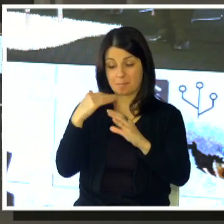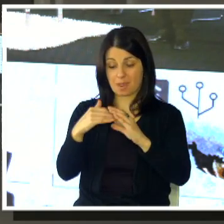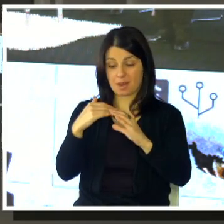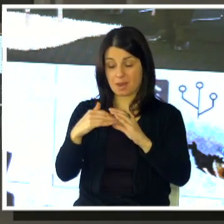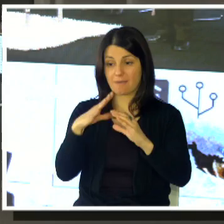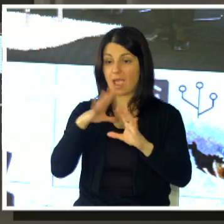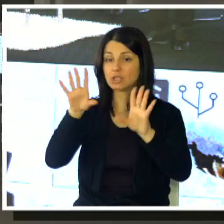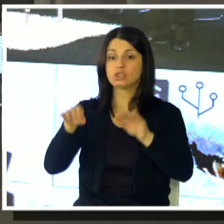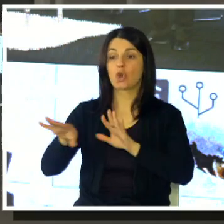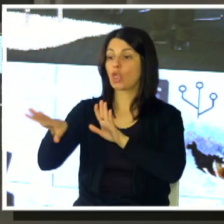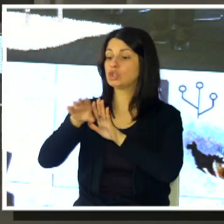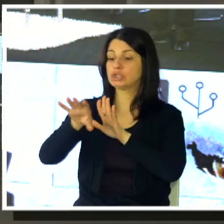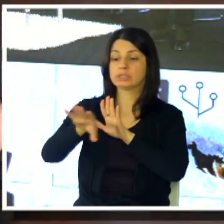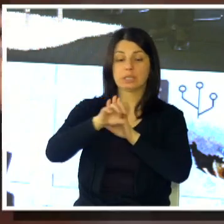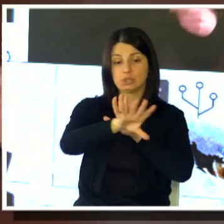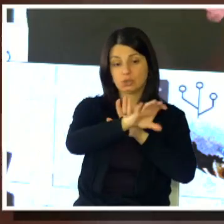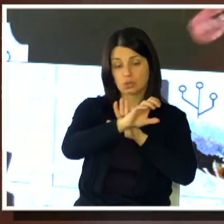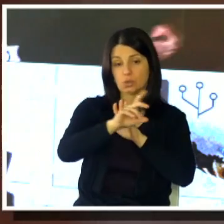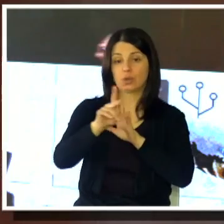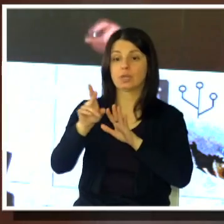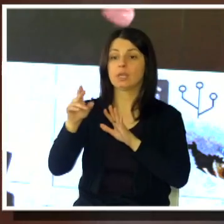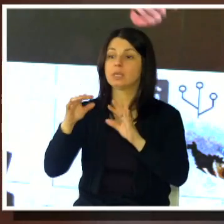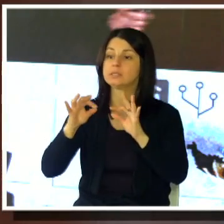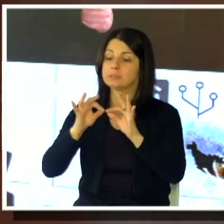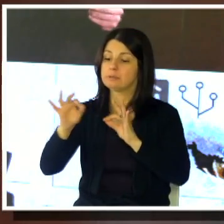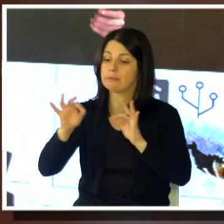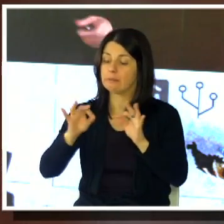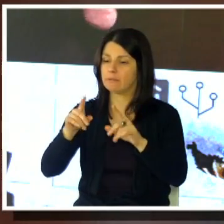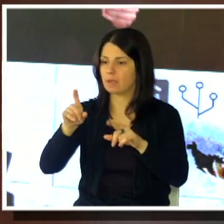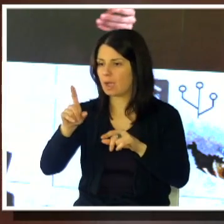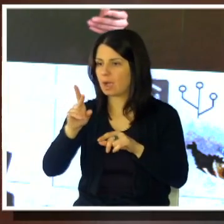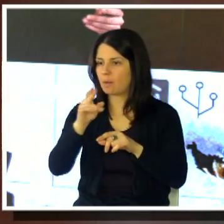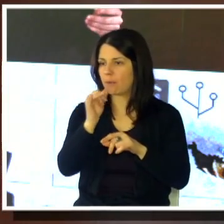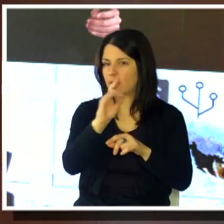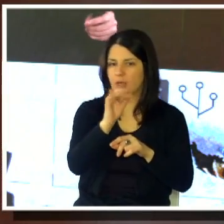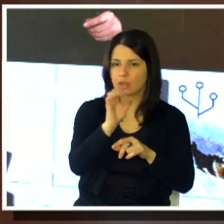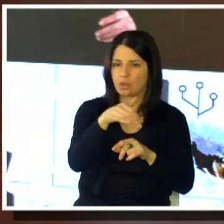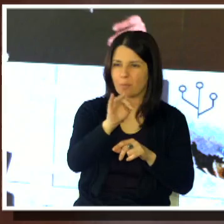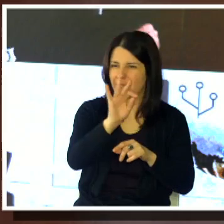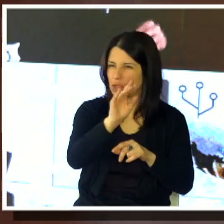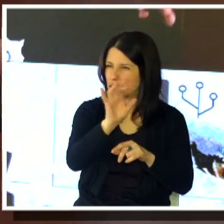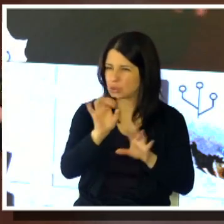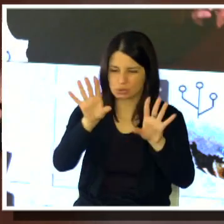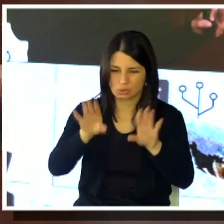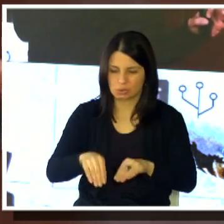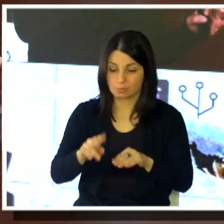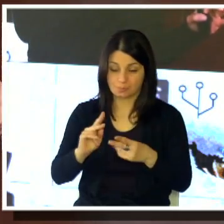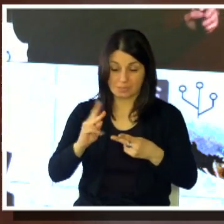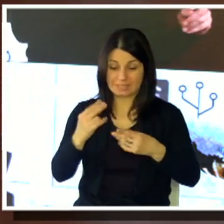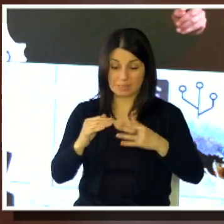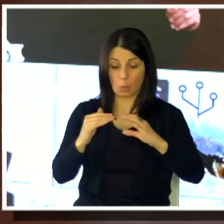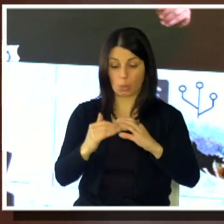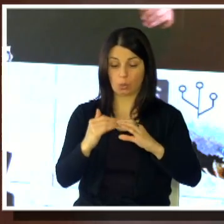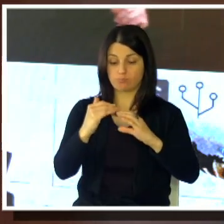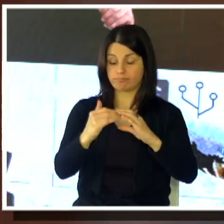los sensores, sea radiómetro, nivel del agua y todos los fluidiómetros y todos los demás. Y en un segundo nivel